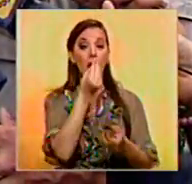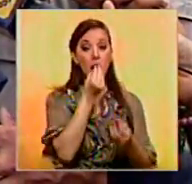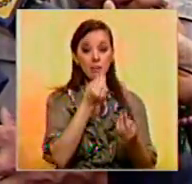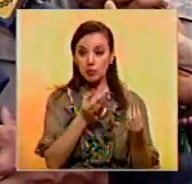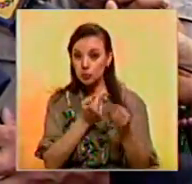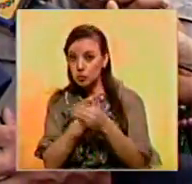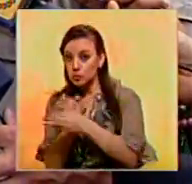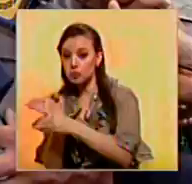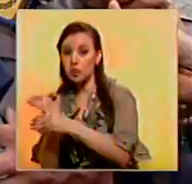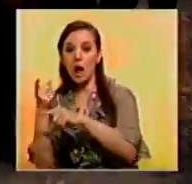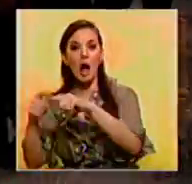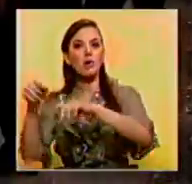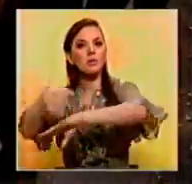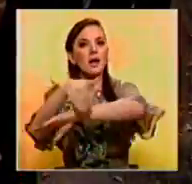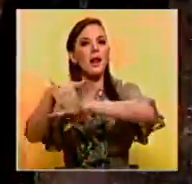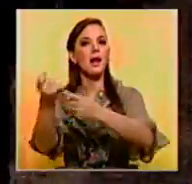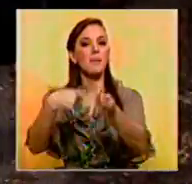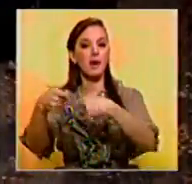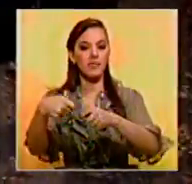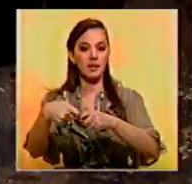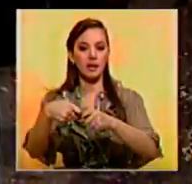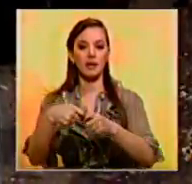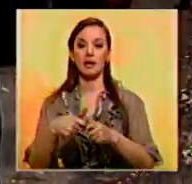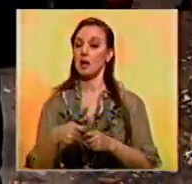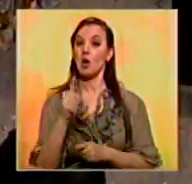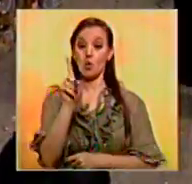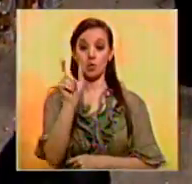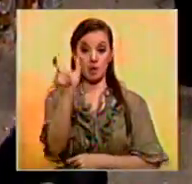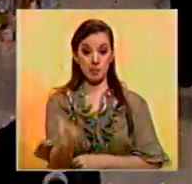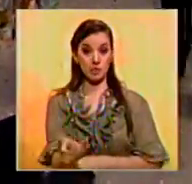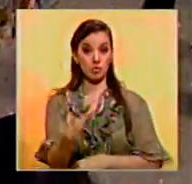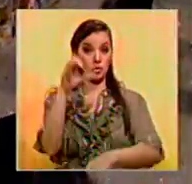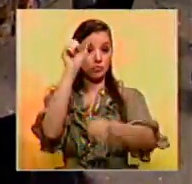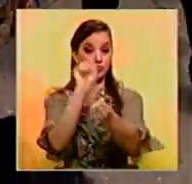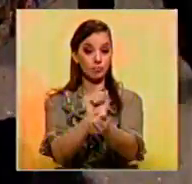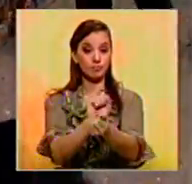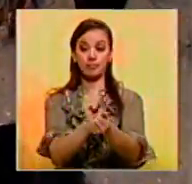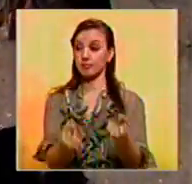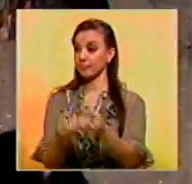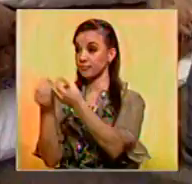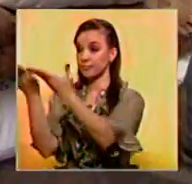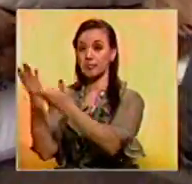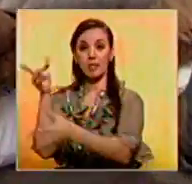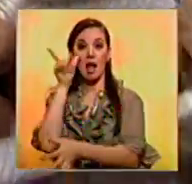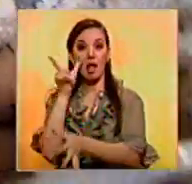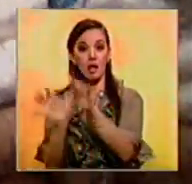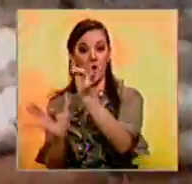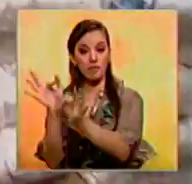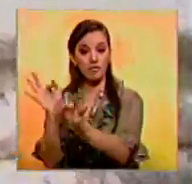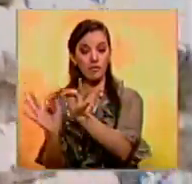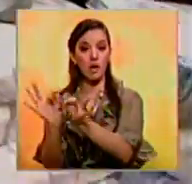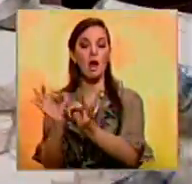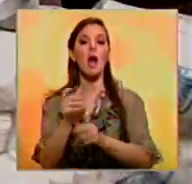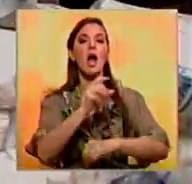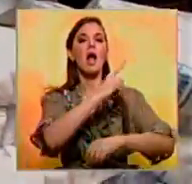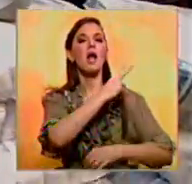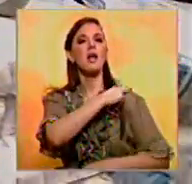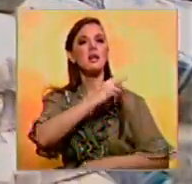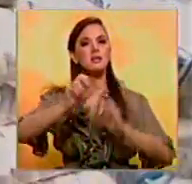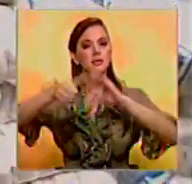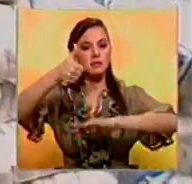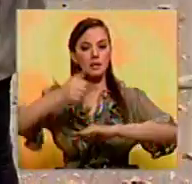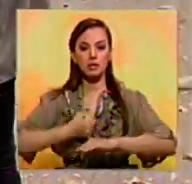ir a dar a la economía informal. Por el caso, una persona resultó detenida y puesta a la orden de la Fiscalía. El director de la Policía de